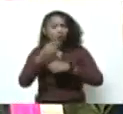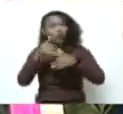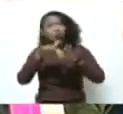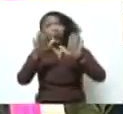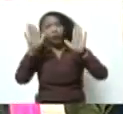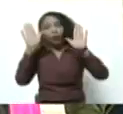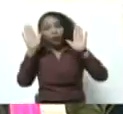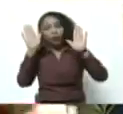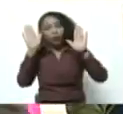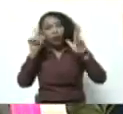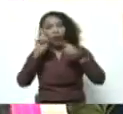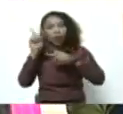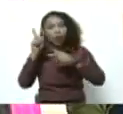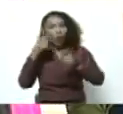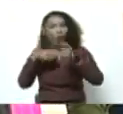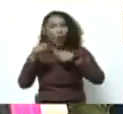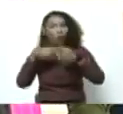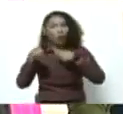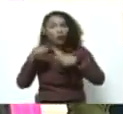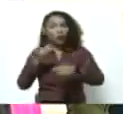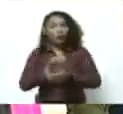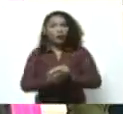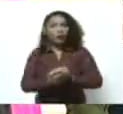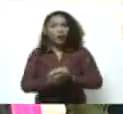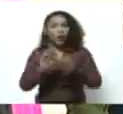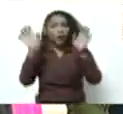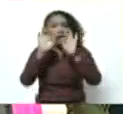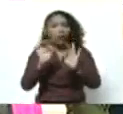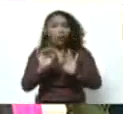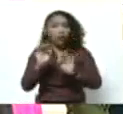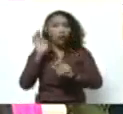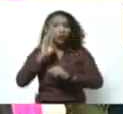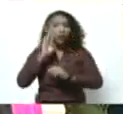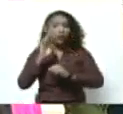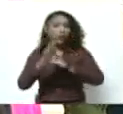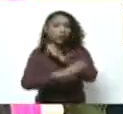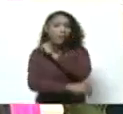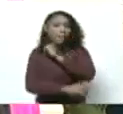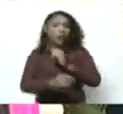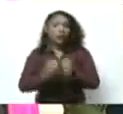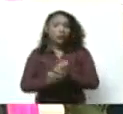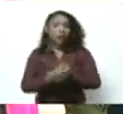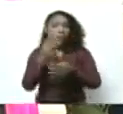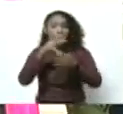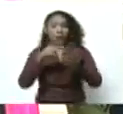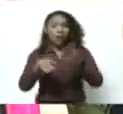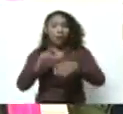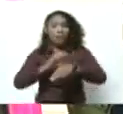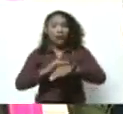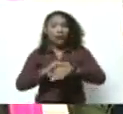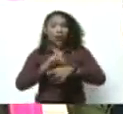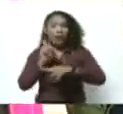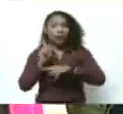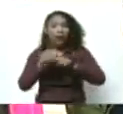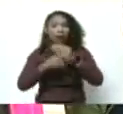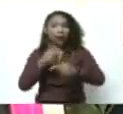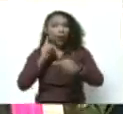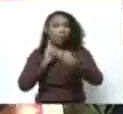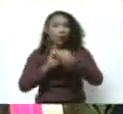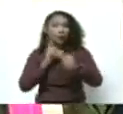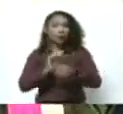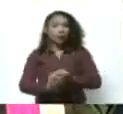supuestamente comercializar de manera ilegal insumos médicos han sido